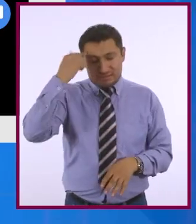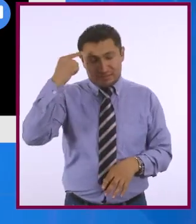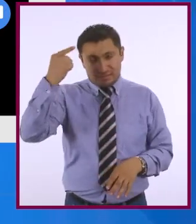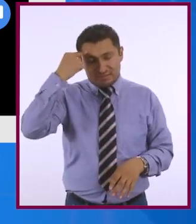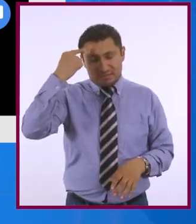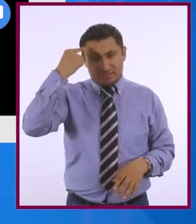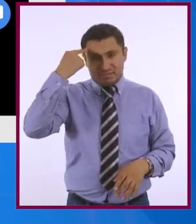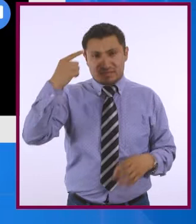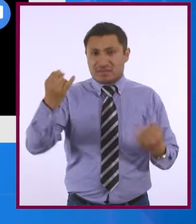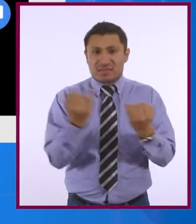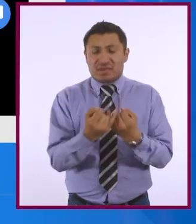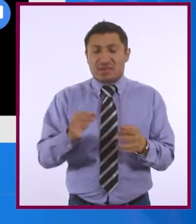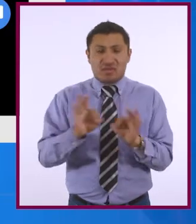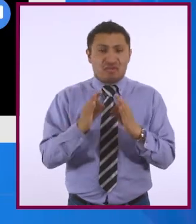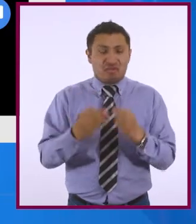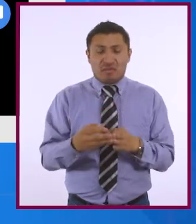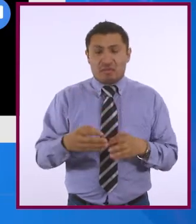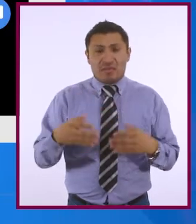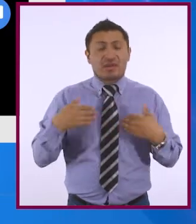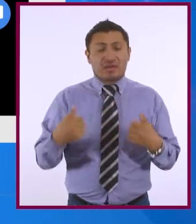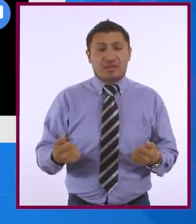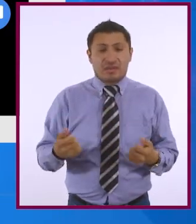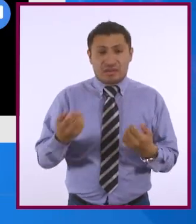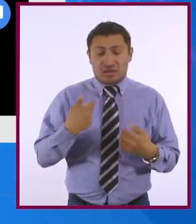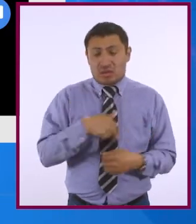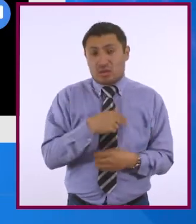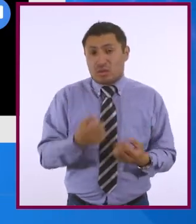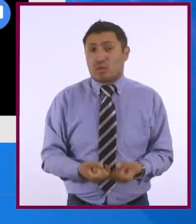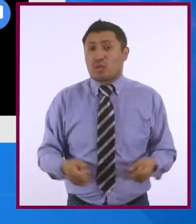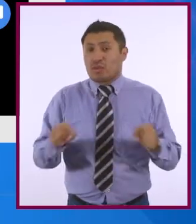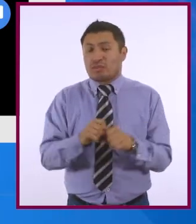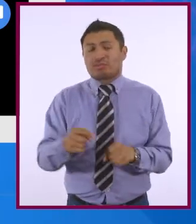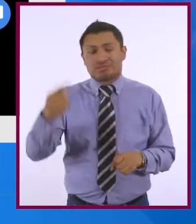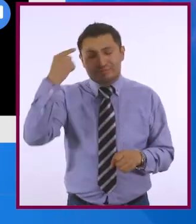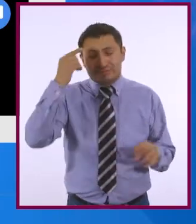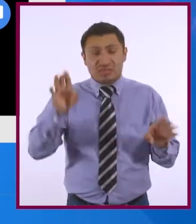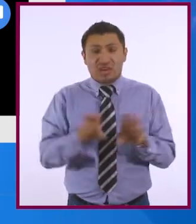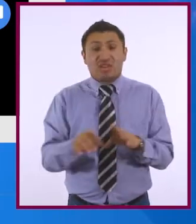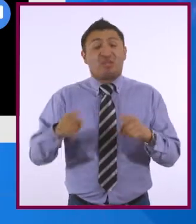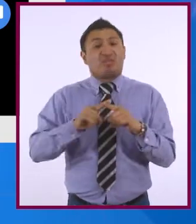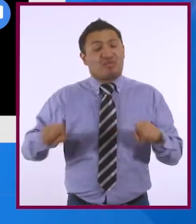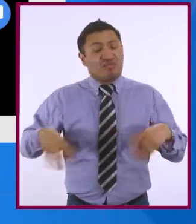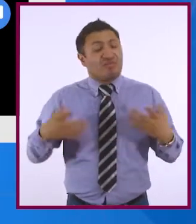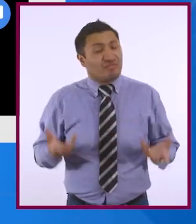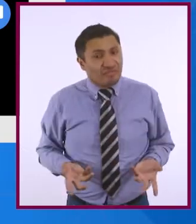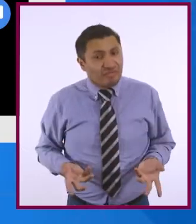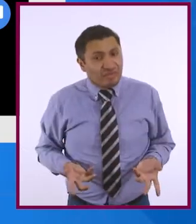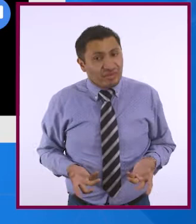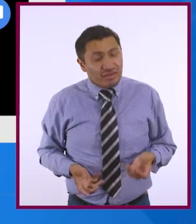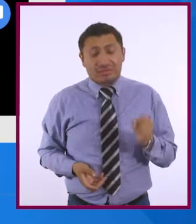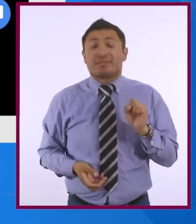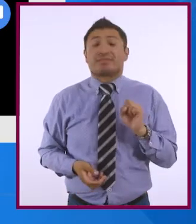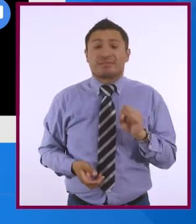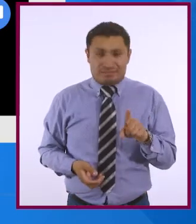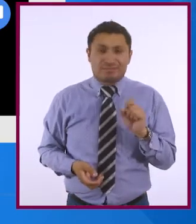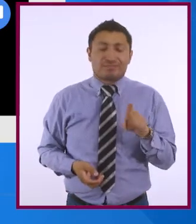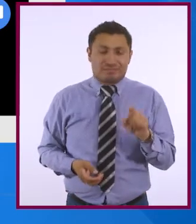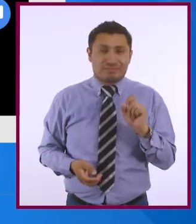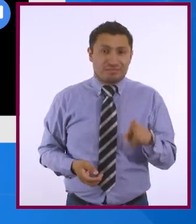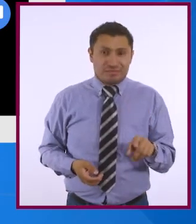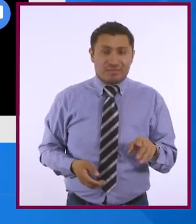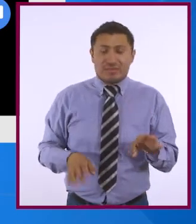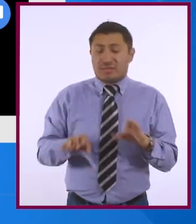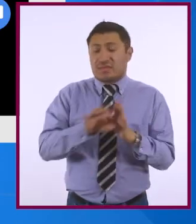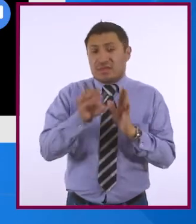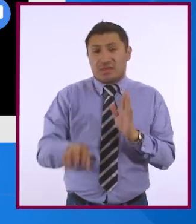de planteamiento, o siquiera como sociedad nos planteemos cómo podemos hacerlo distinto, ¿no? Por supuesto,